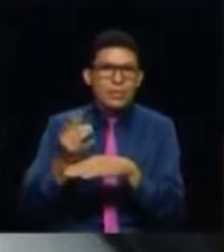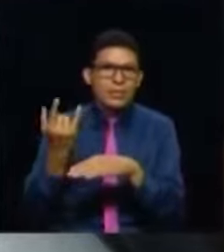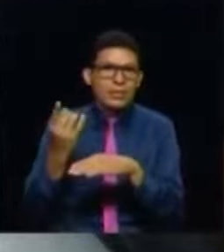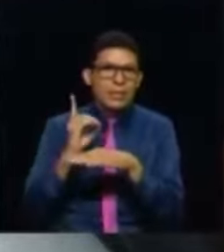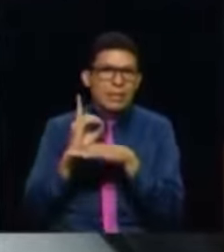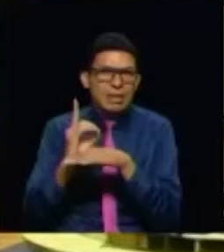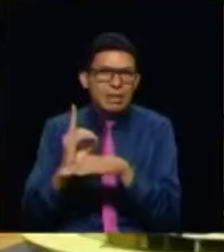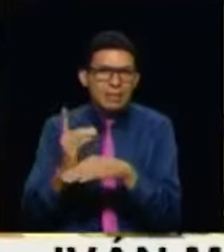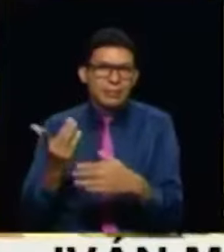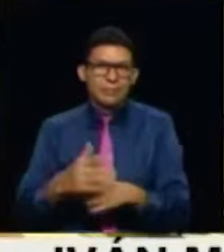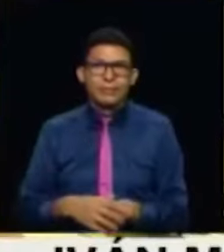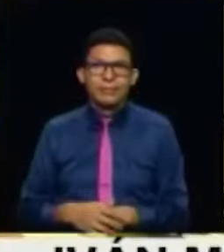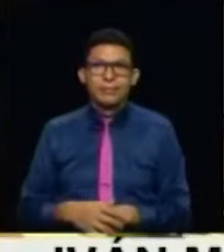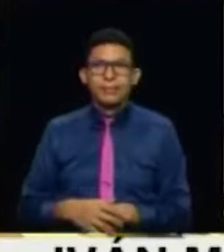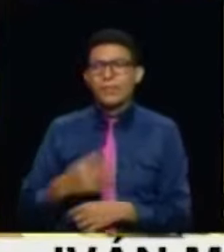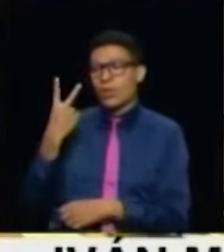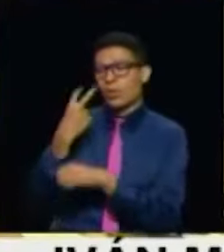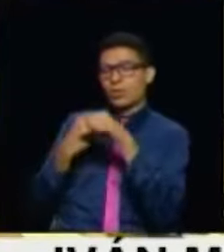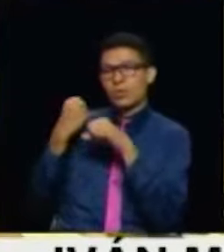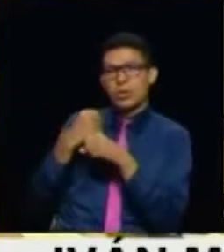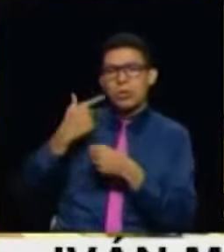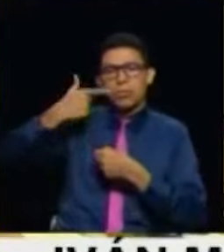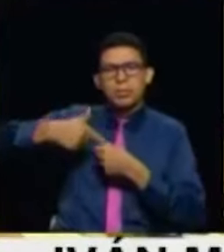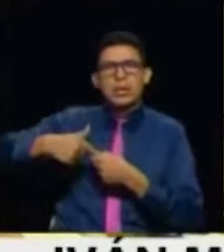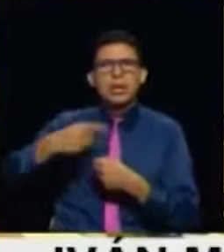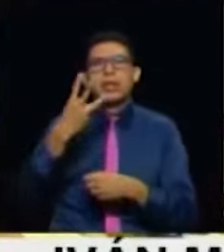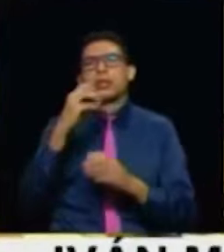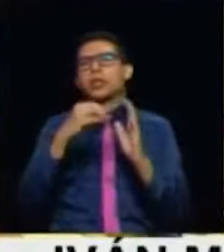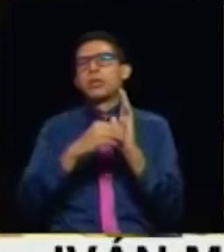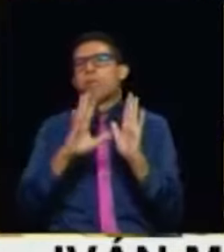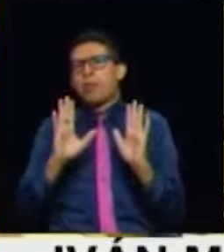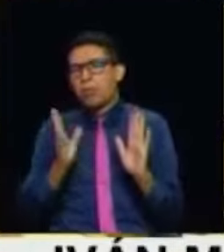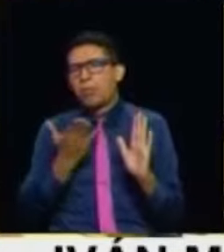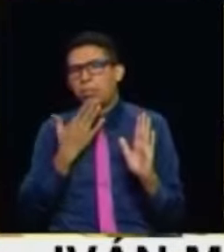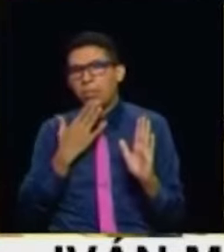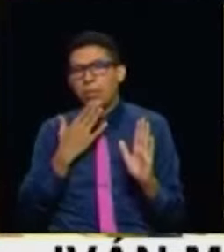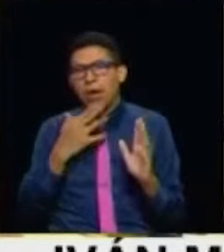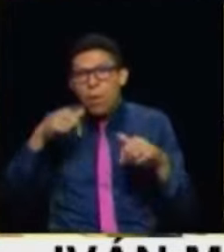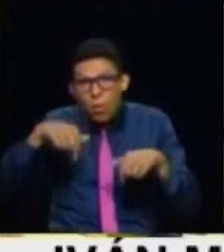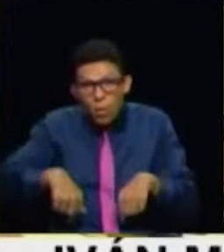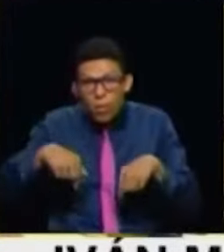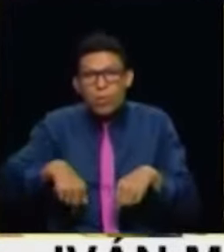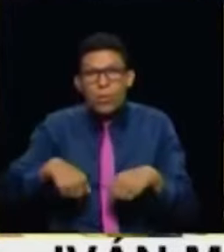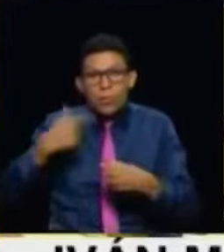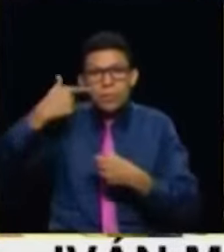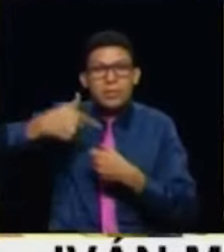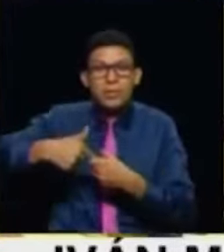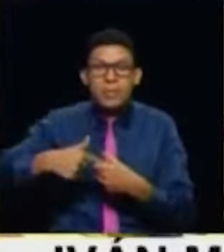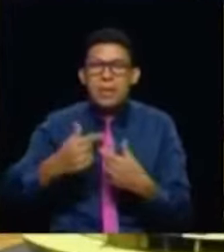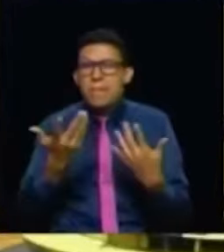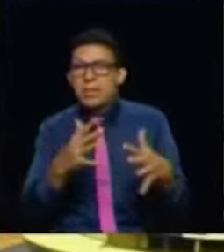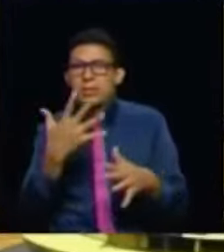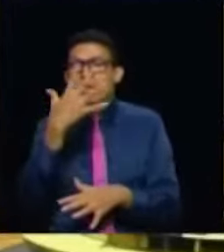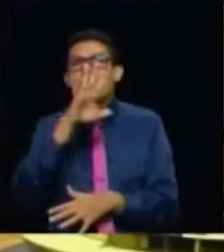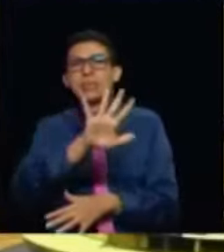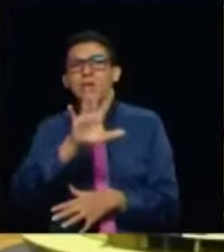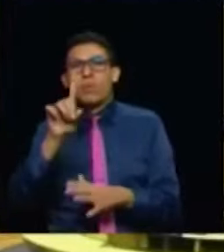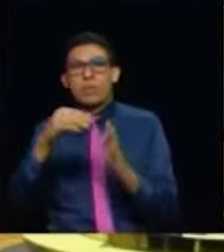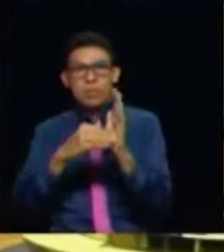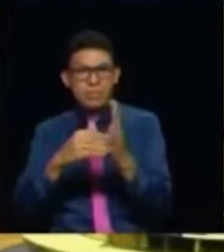Hace 2 años 3 galones de gasolina nos costaban 30 mil pesos. Hoy en día 3 galones de gasolina nos cuestan un promedio de 51 mil